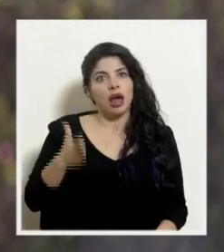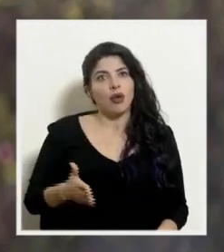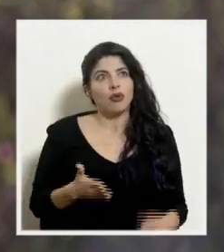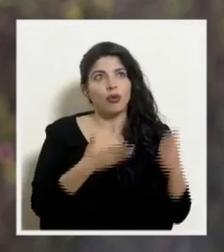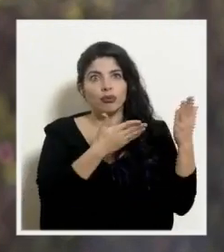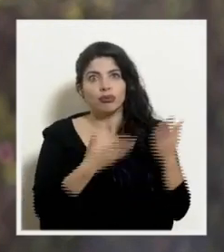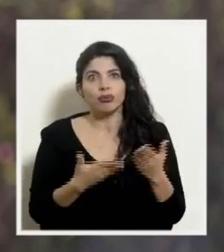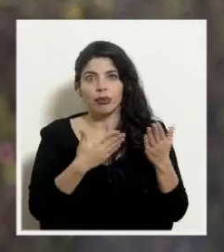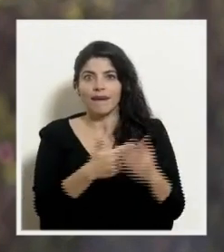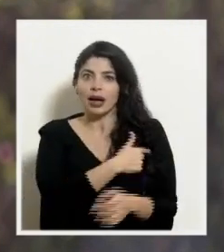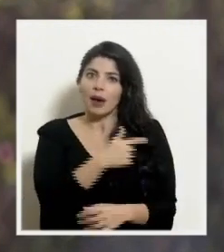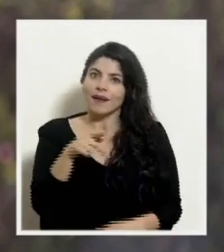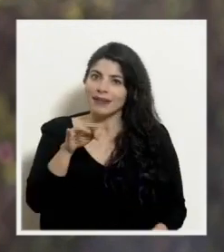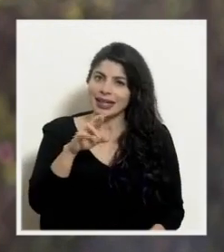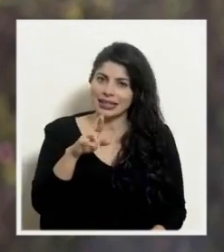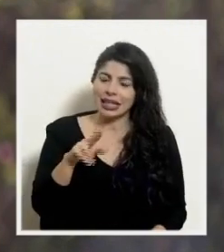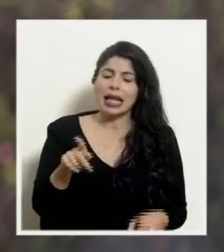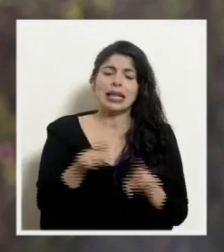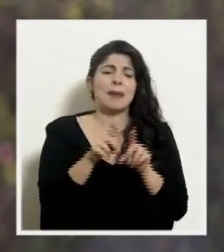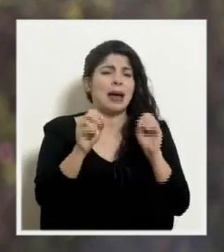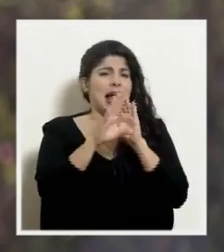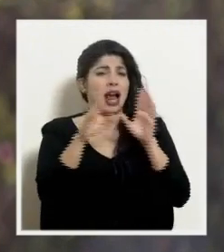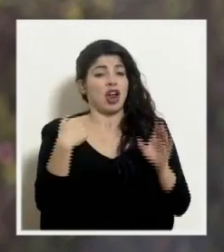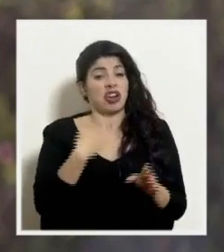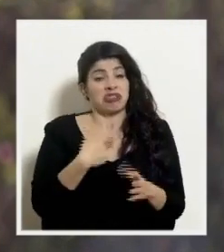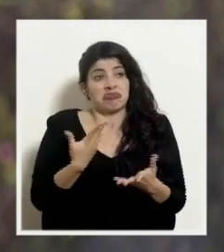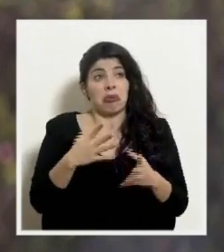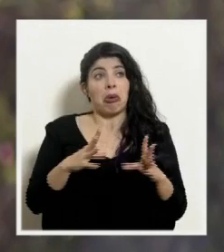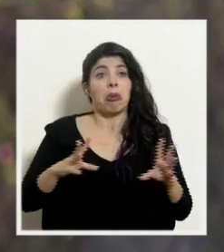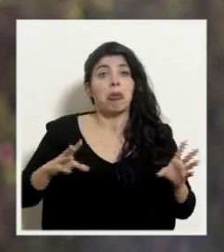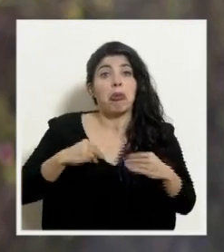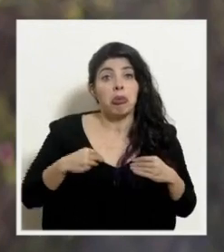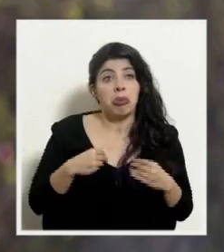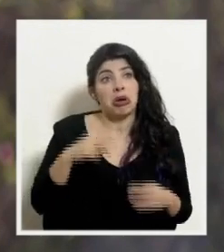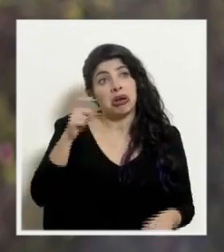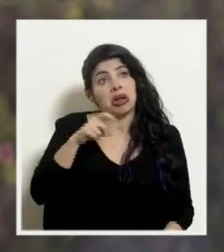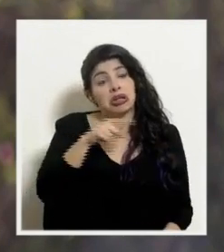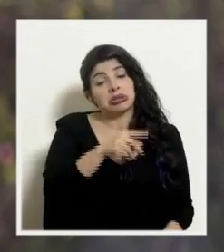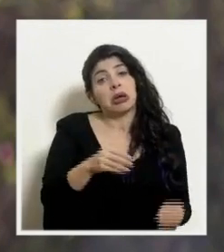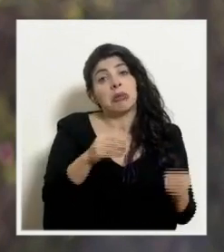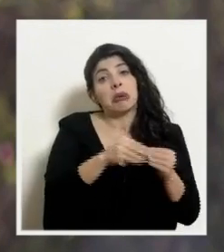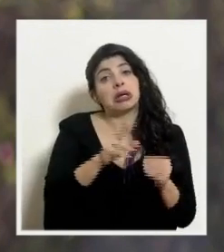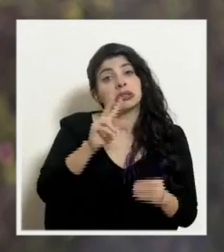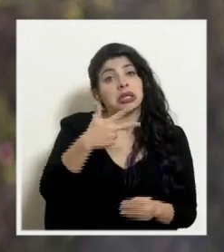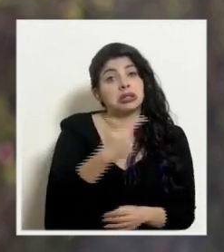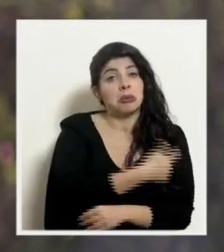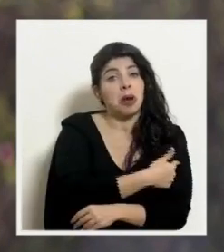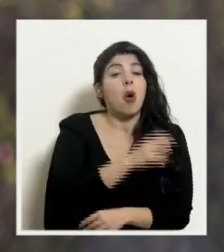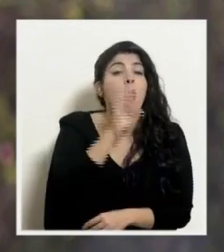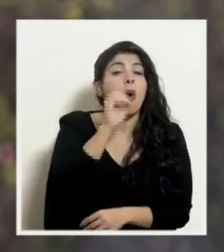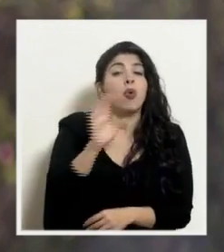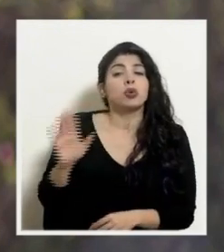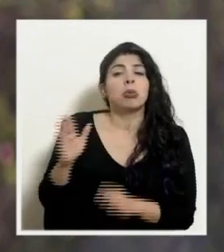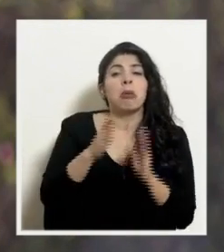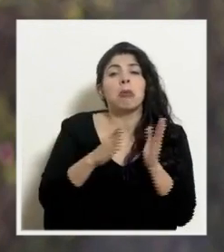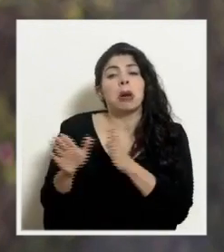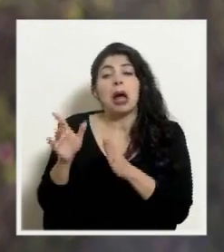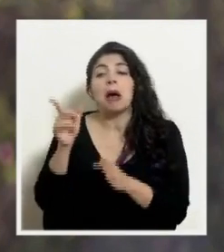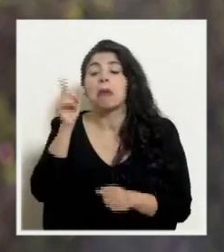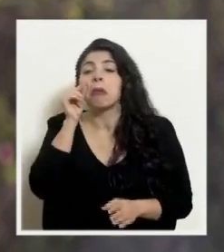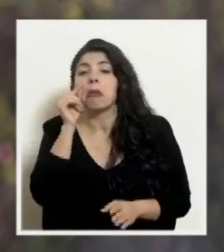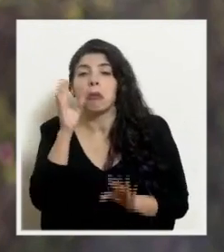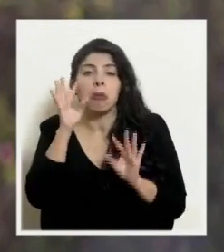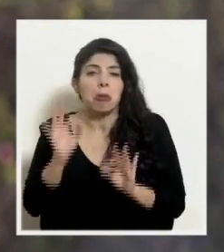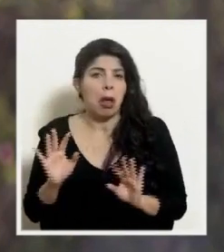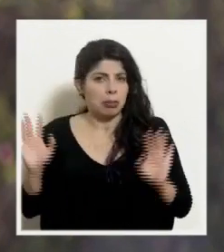la vacunación de Pfizer? Y nada más para estar claros, ¿estamos resignándonos, estamos aceptando que vamos a ocupar esas terceras dosis o es una previsión nada más que se está haciendo